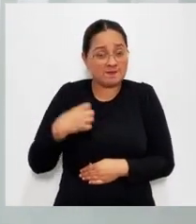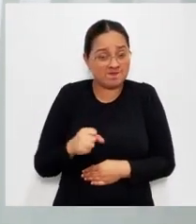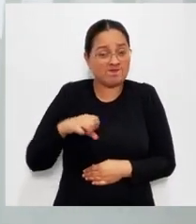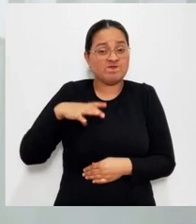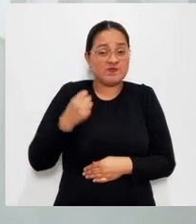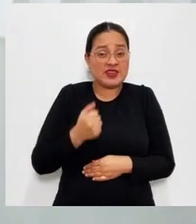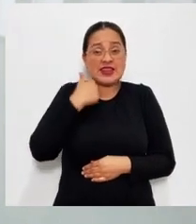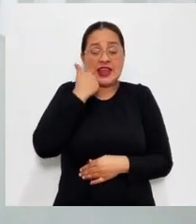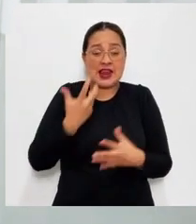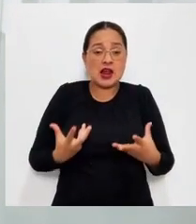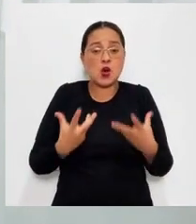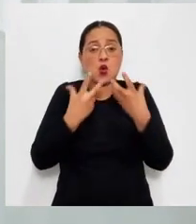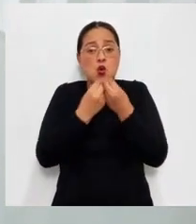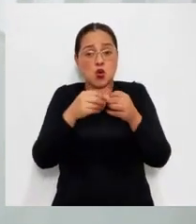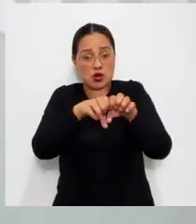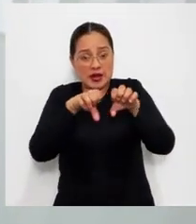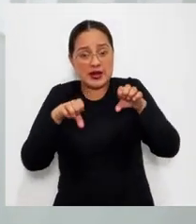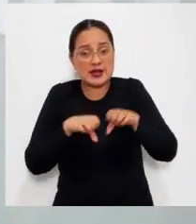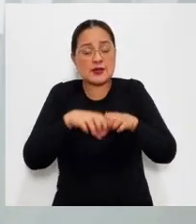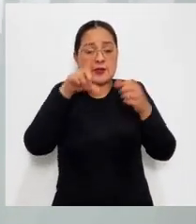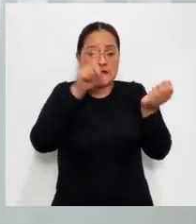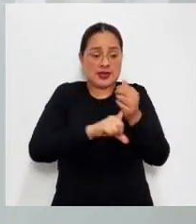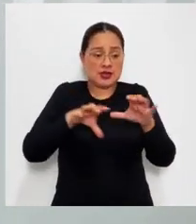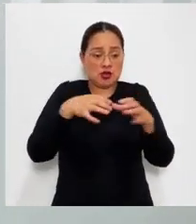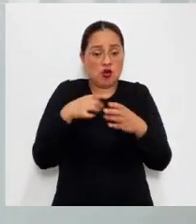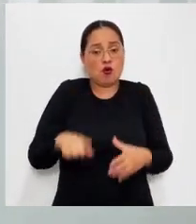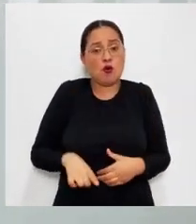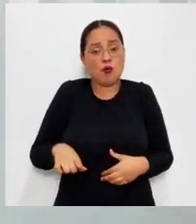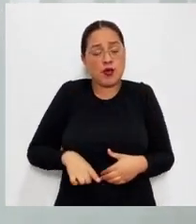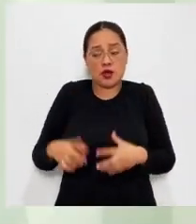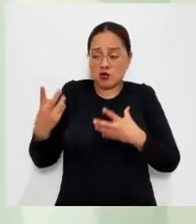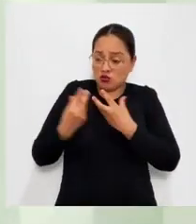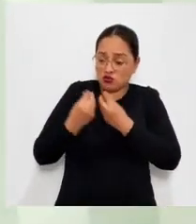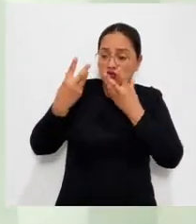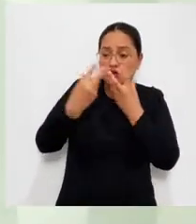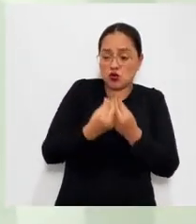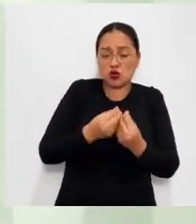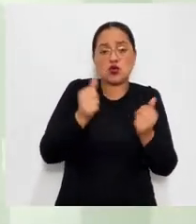luchamos, trabajamos en equipo en la administración pública para poder ser